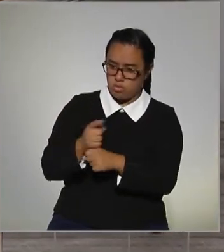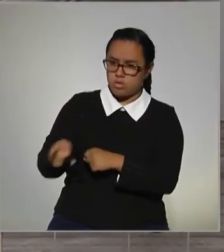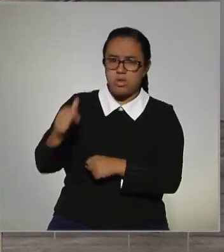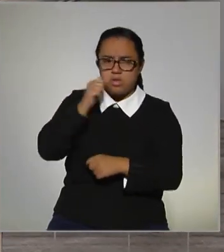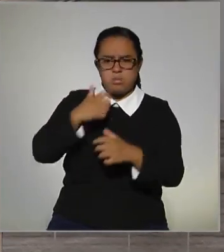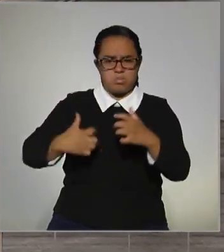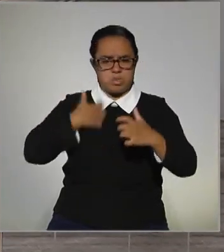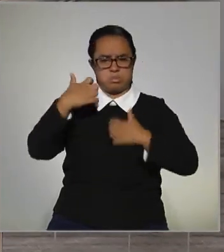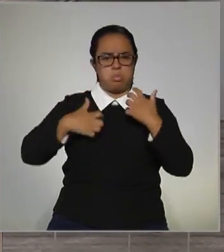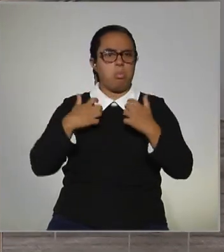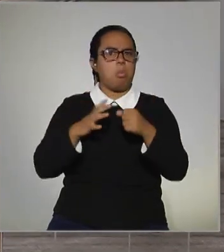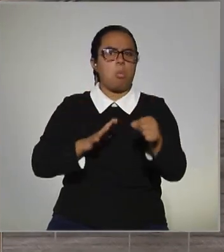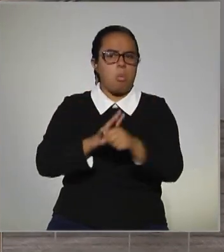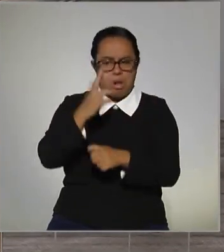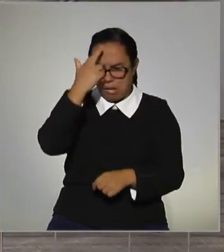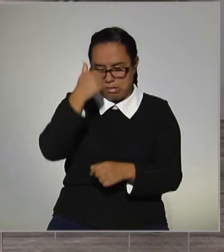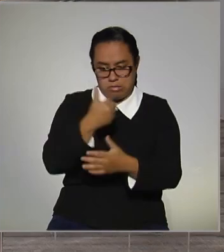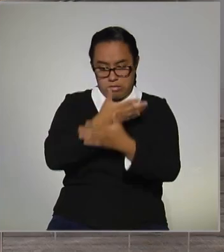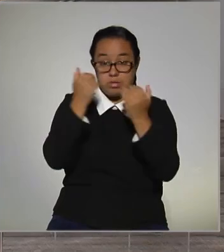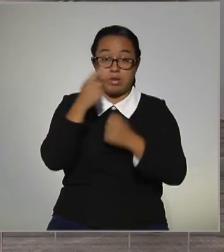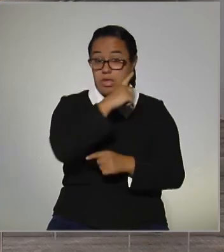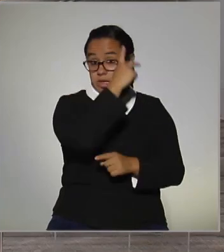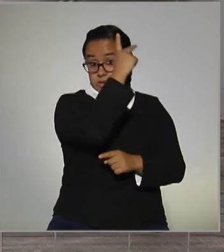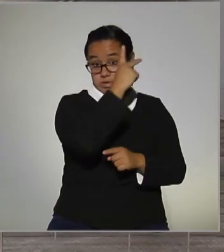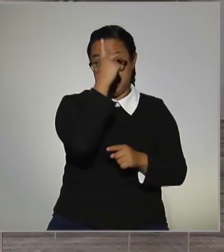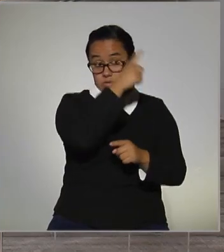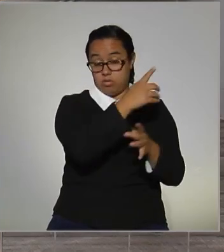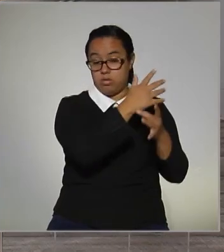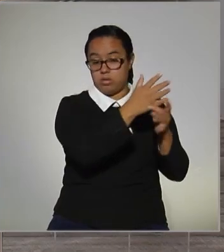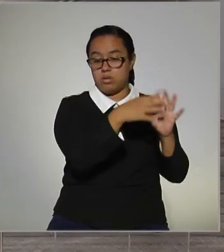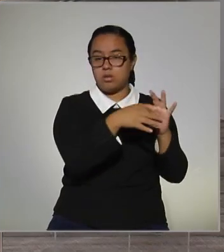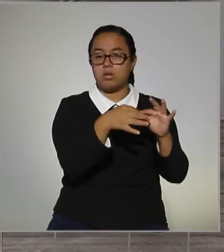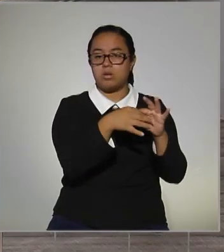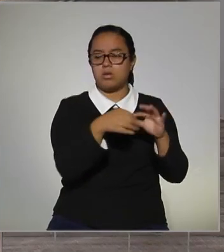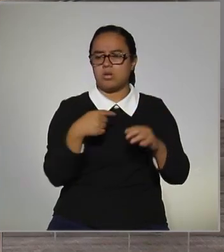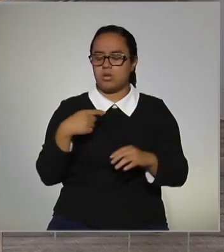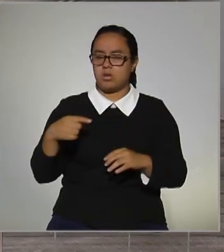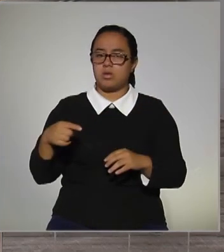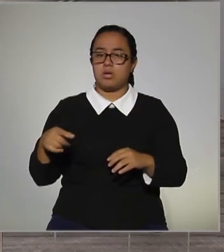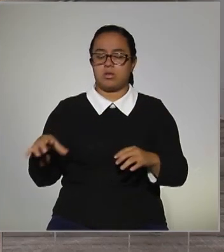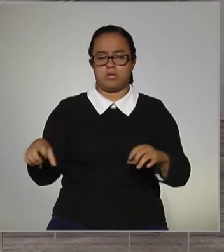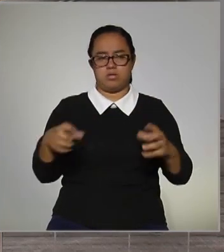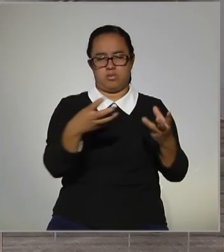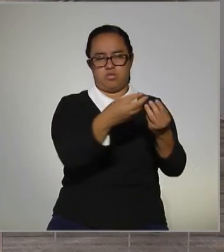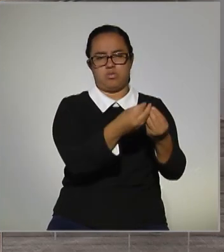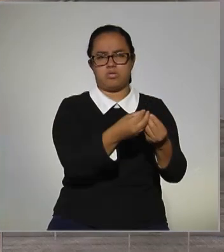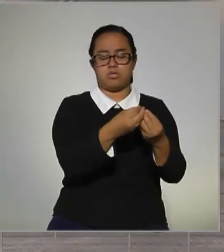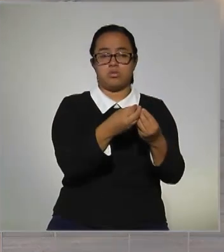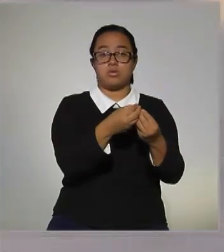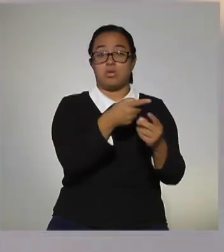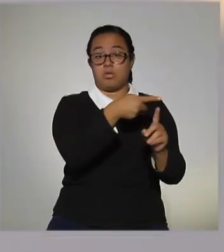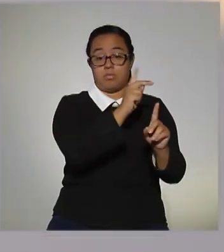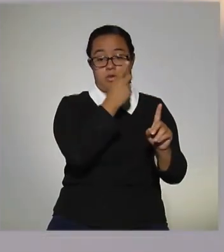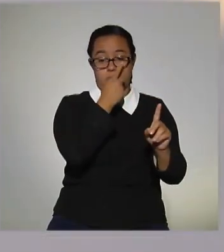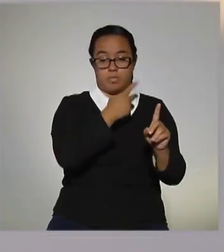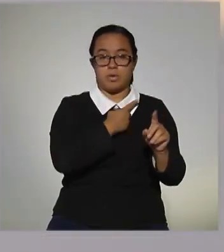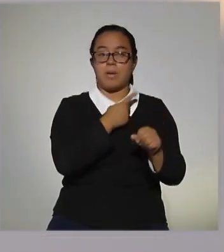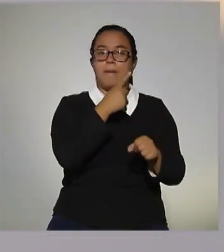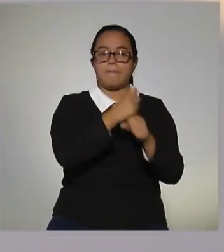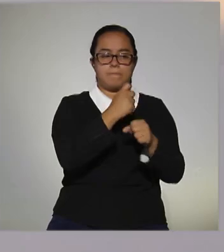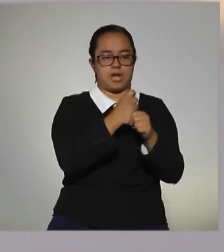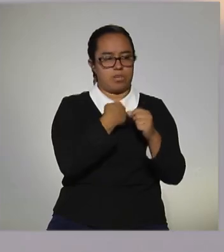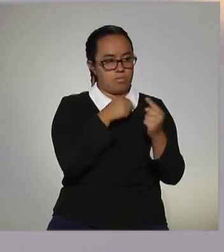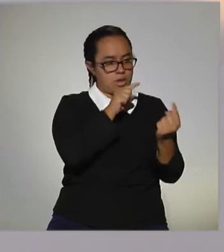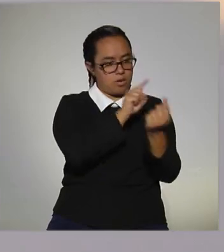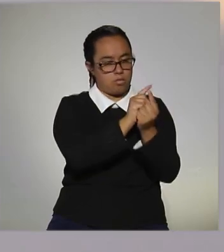enoja, no sé por qué. Me dijo una psicóloga que le iba a llevar a mi hija con ella y me dijo que primero me quería ver